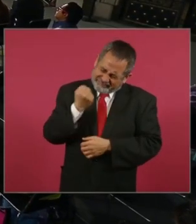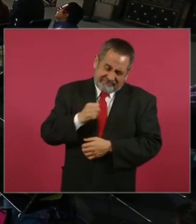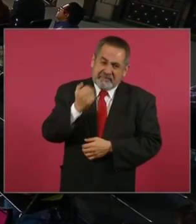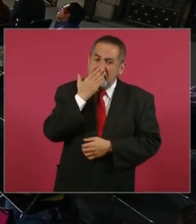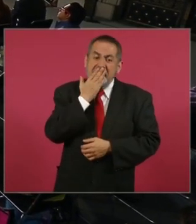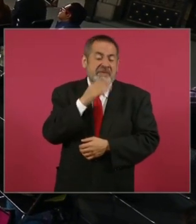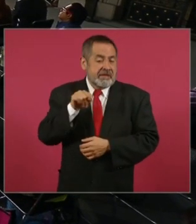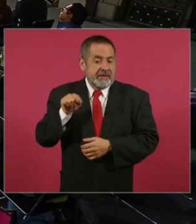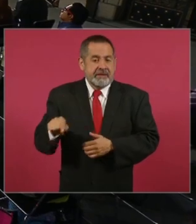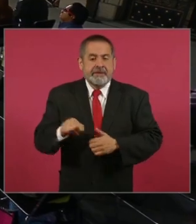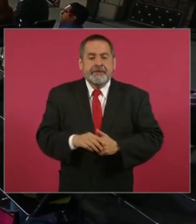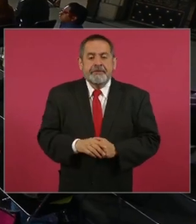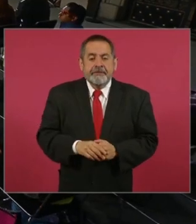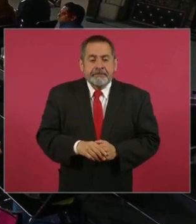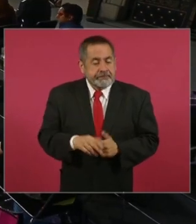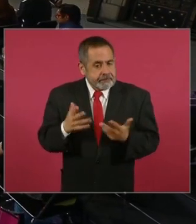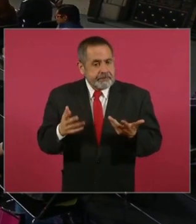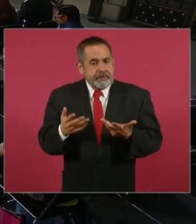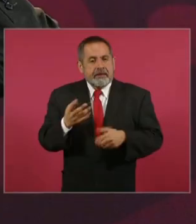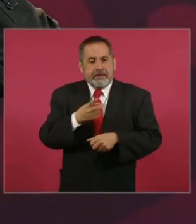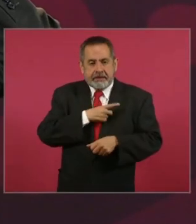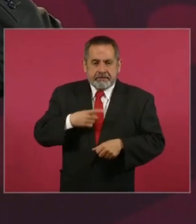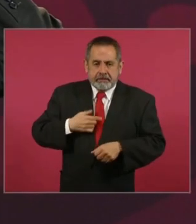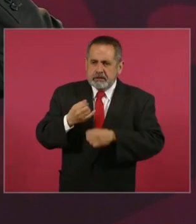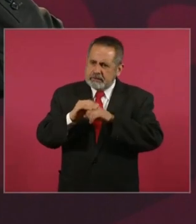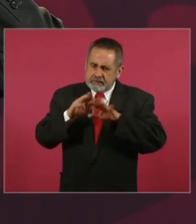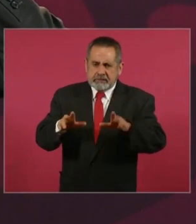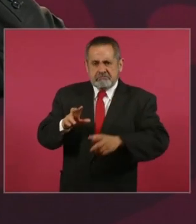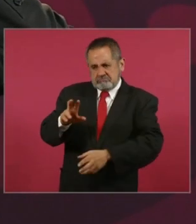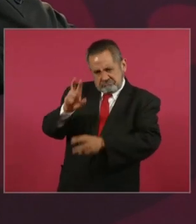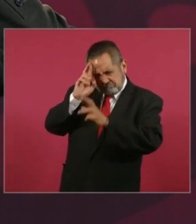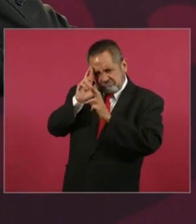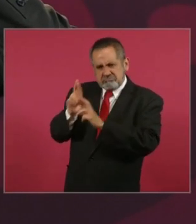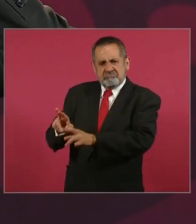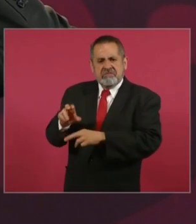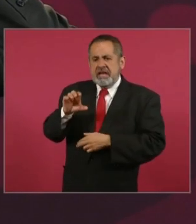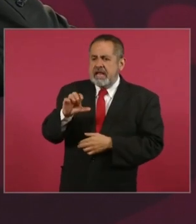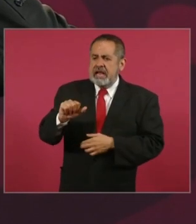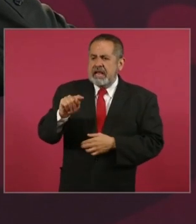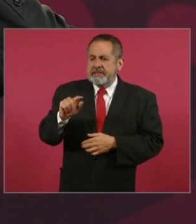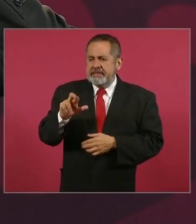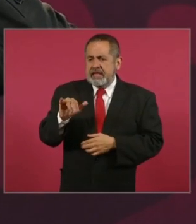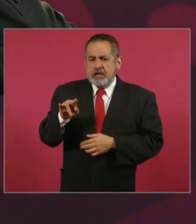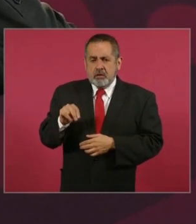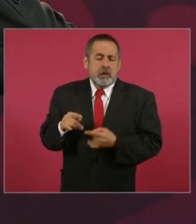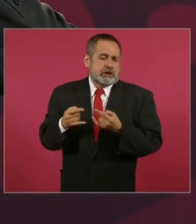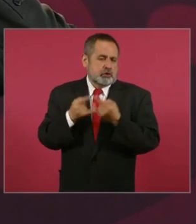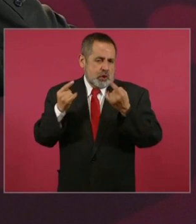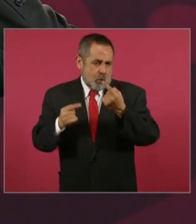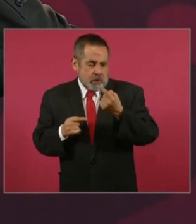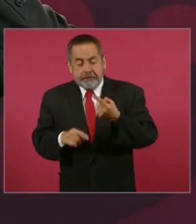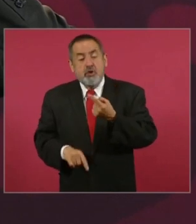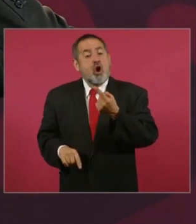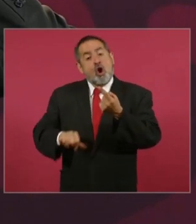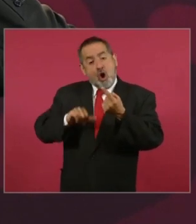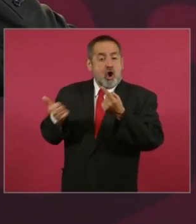Y son cosas que tenemos que reivindicar. Esa es una historia, ¿no? La otra